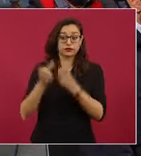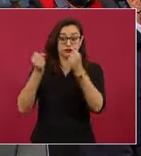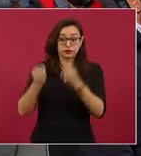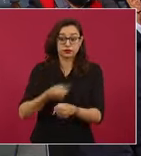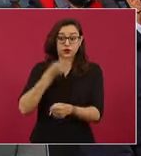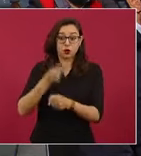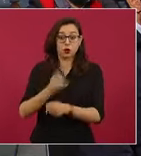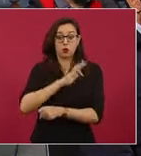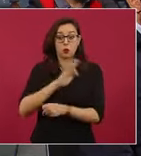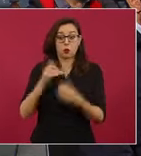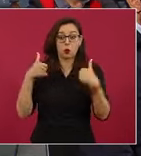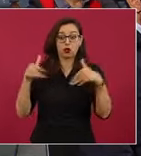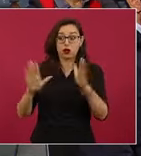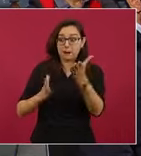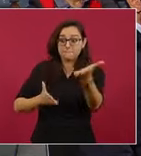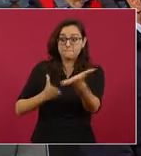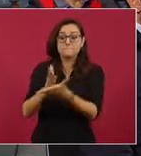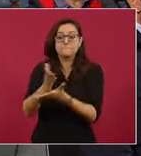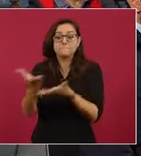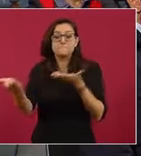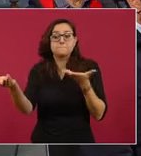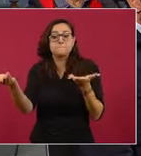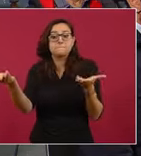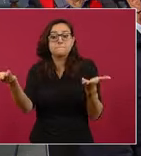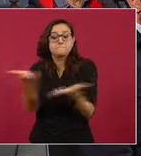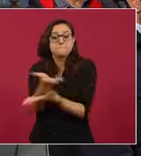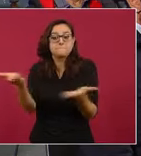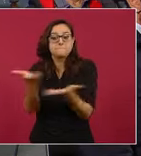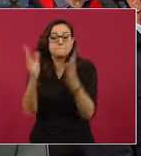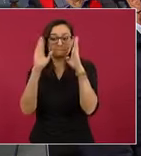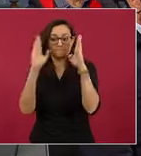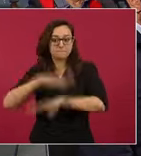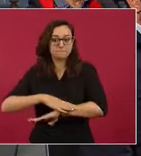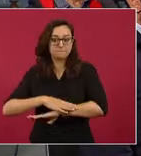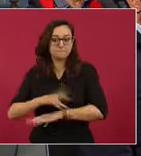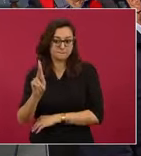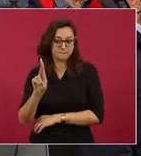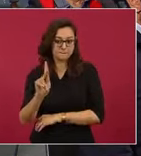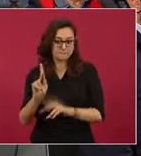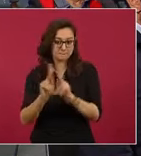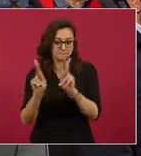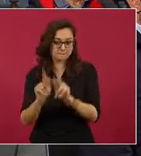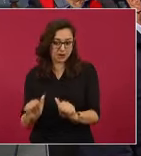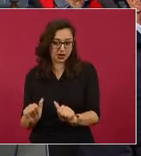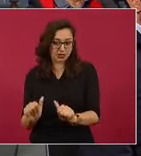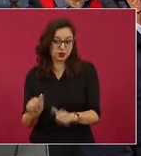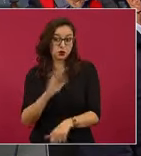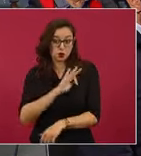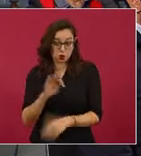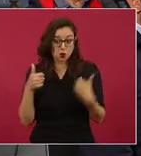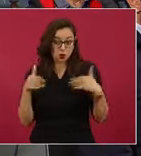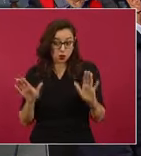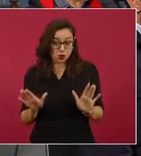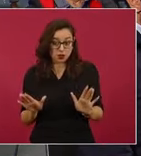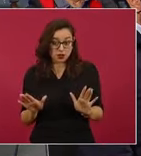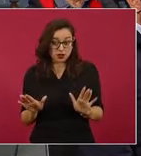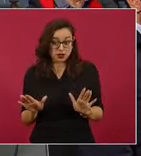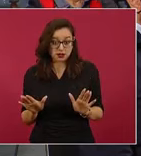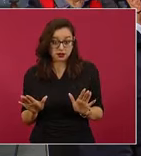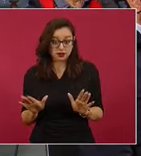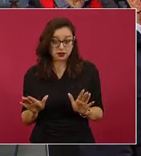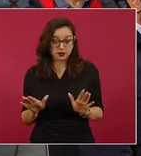para buscar la paz entre Rusia y Ucrania, incluso aprovechando el lugar en el Consejo de Seguridad de